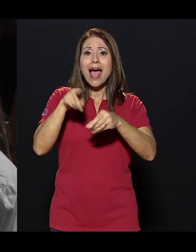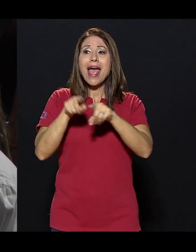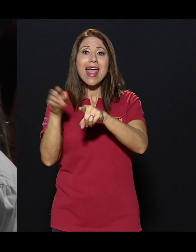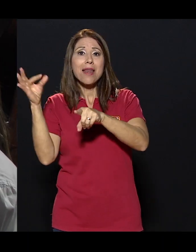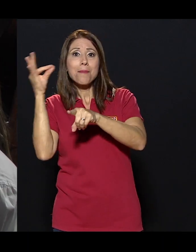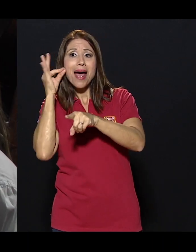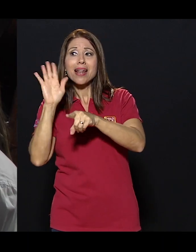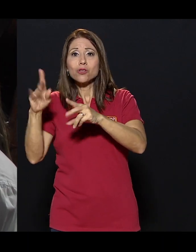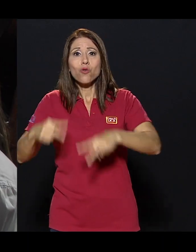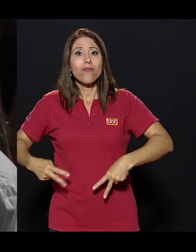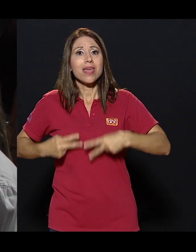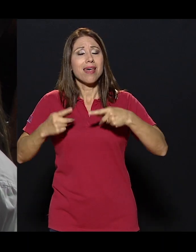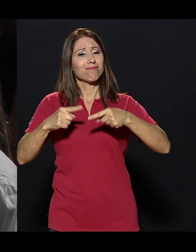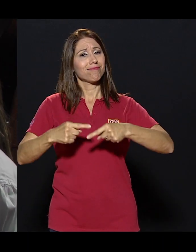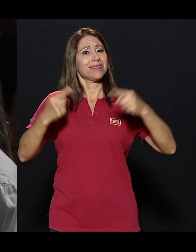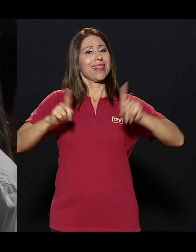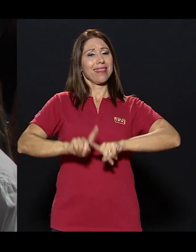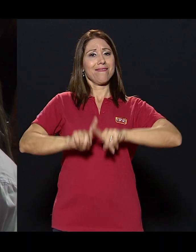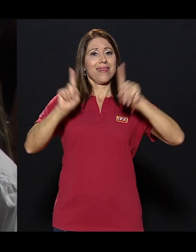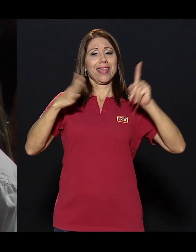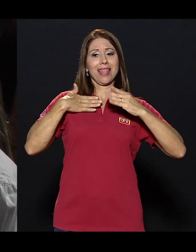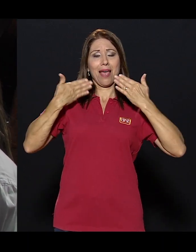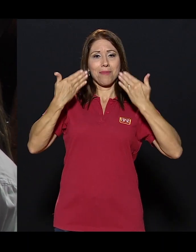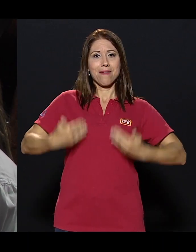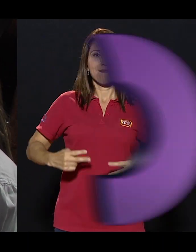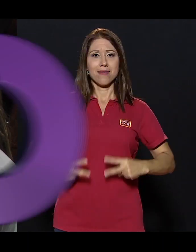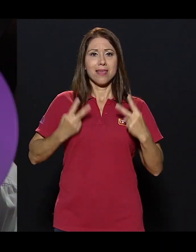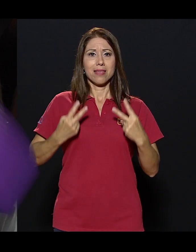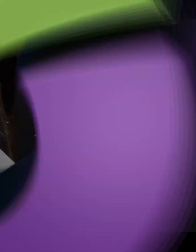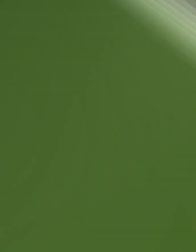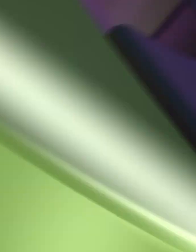diametralmente opuesta a la historia de vida que tengo yo.